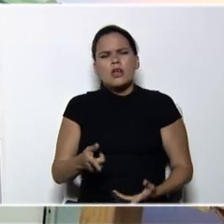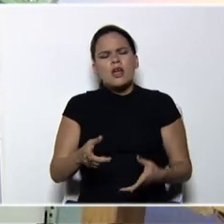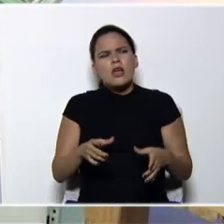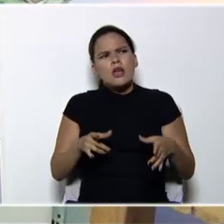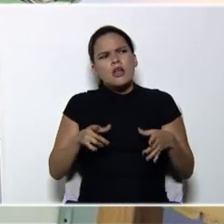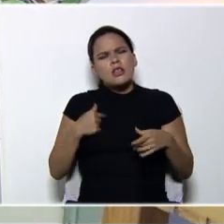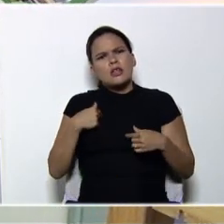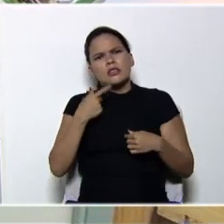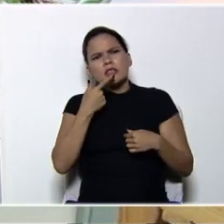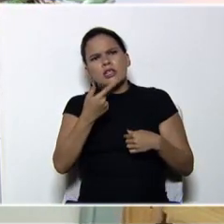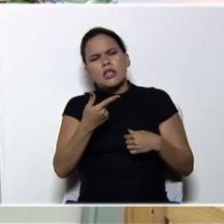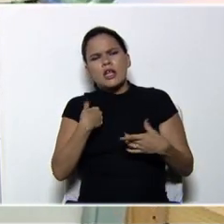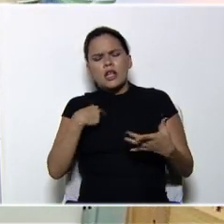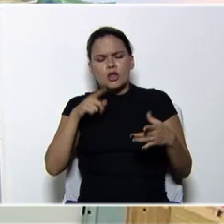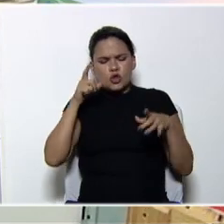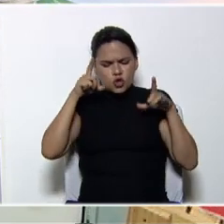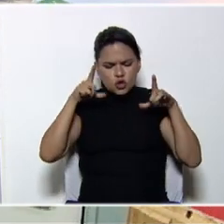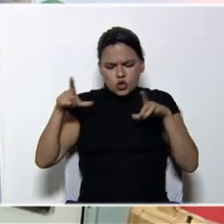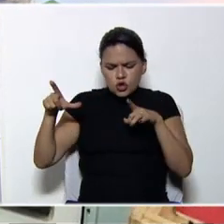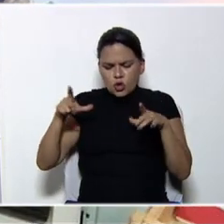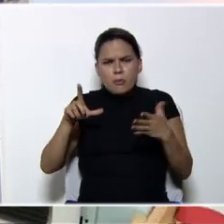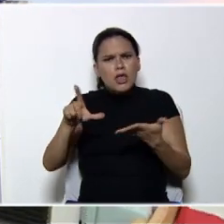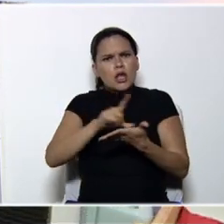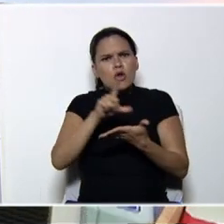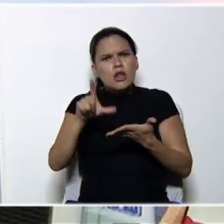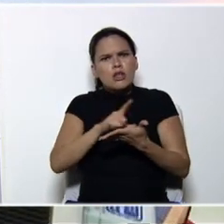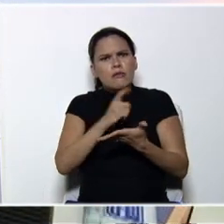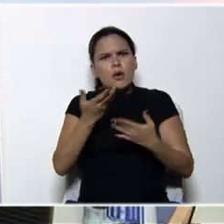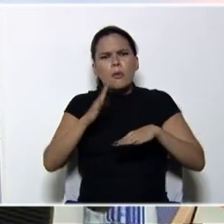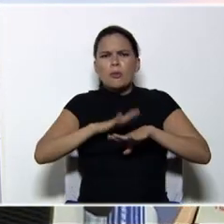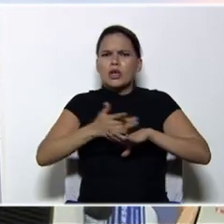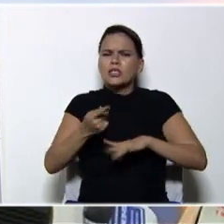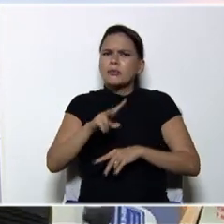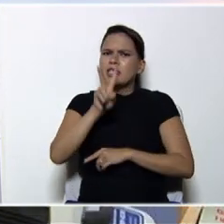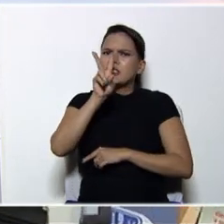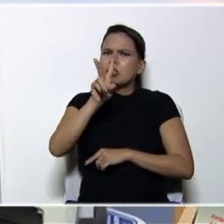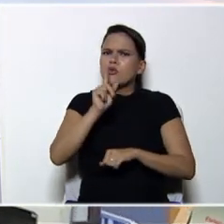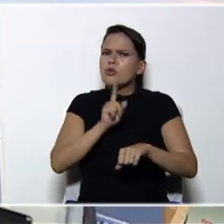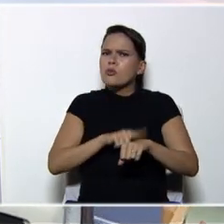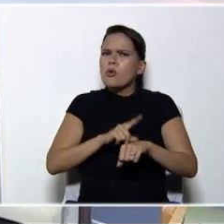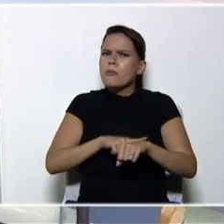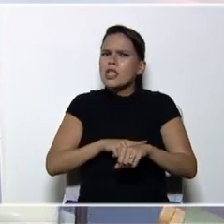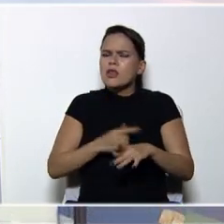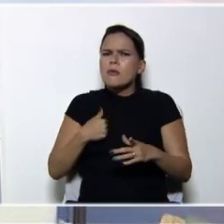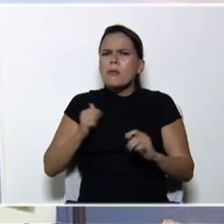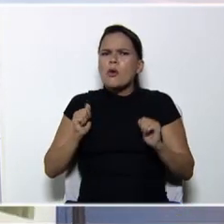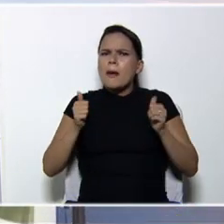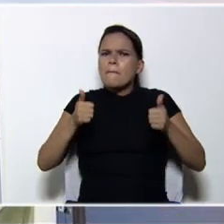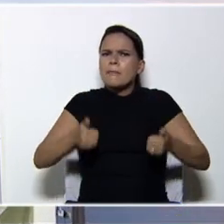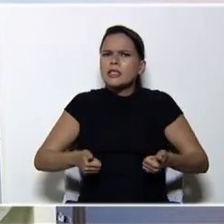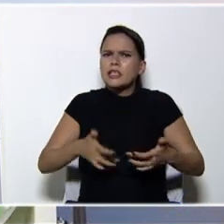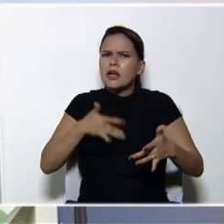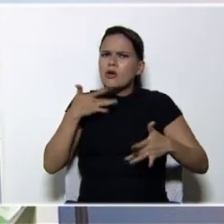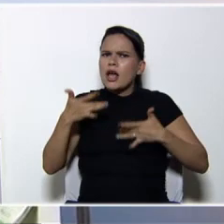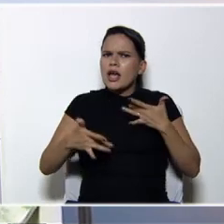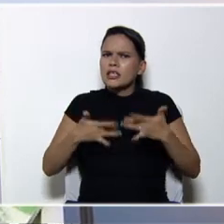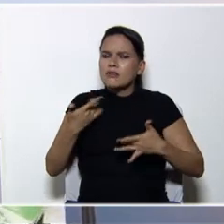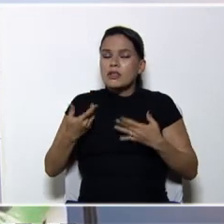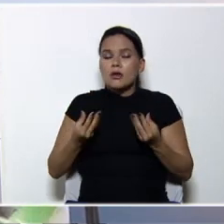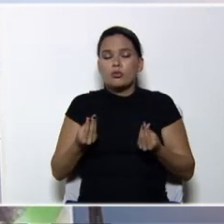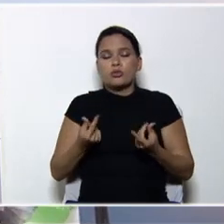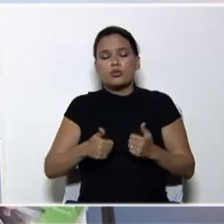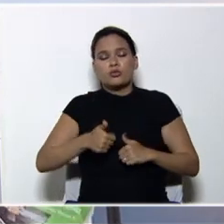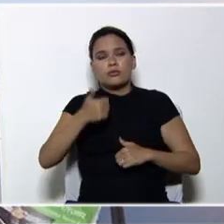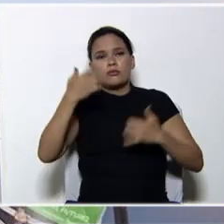empezáramos con las tomas de los libros, porque sé que a partir de este segundo momento nosotros vamos a realizar unas actividades mucho más